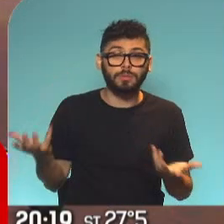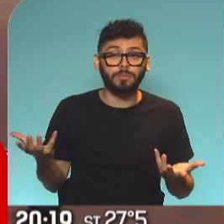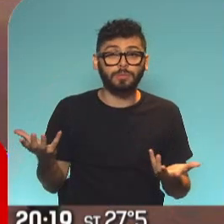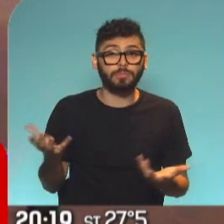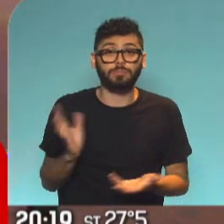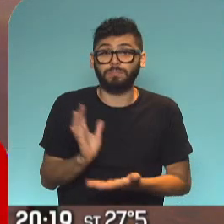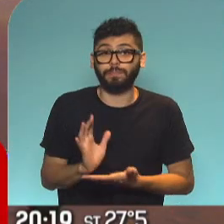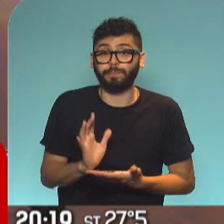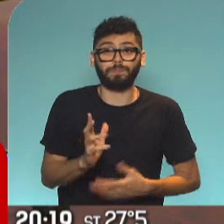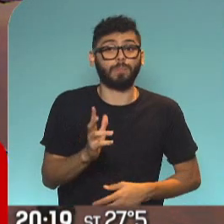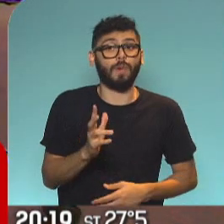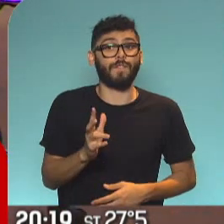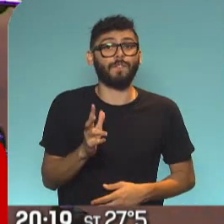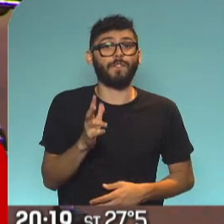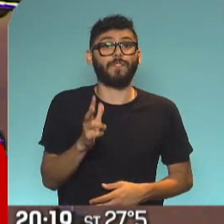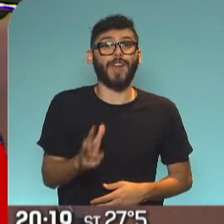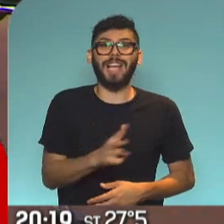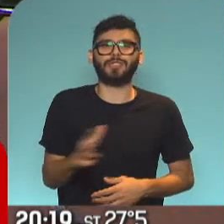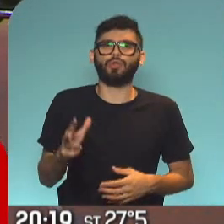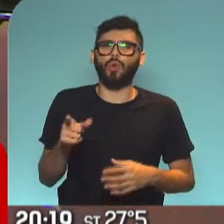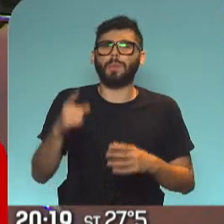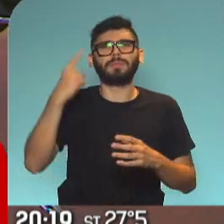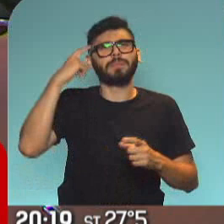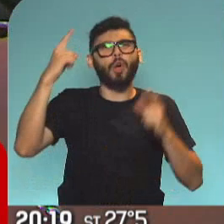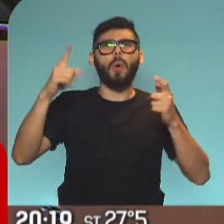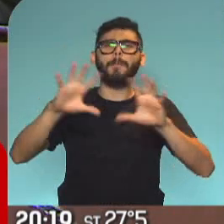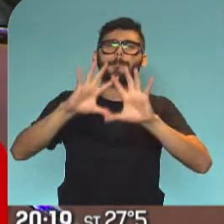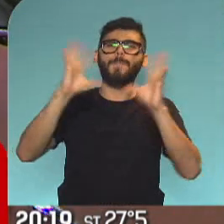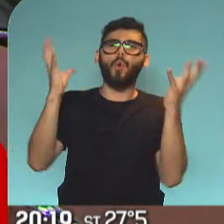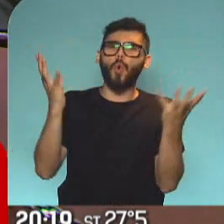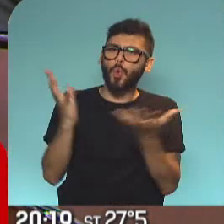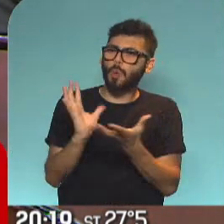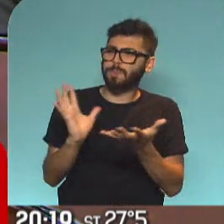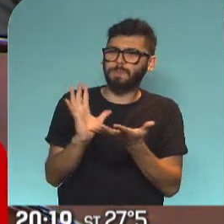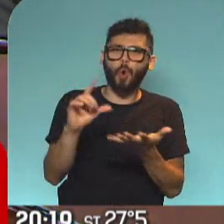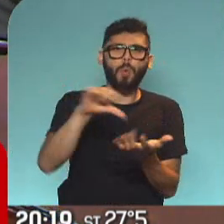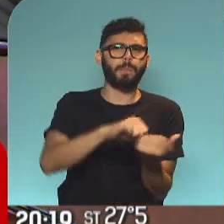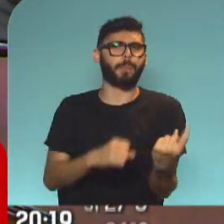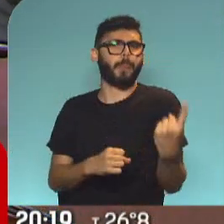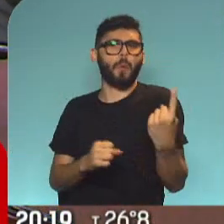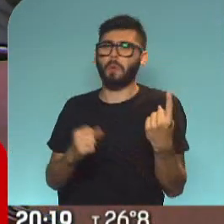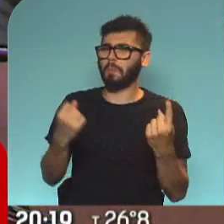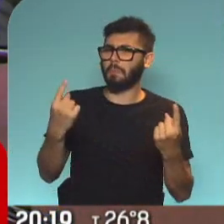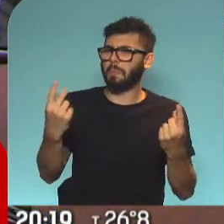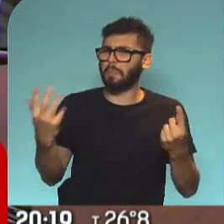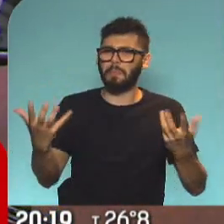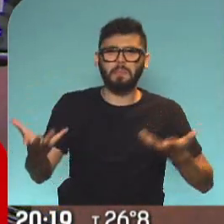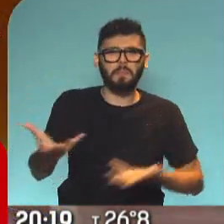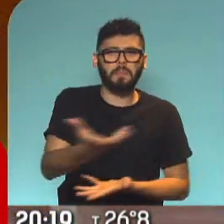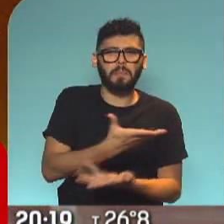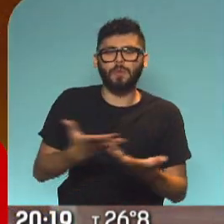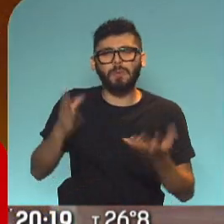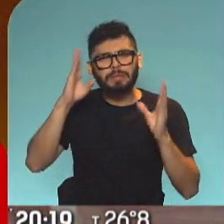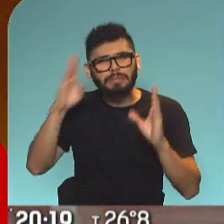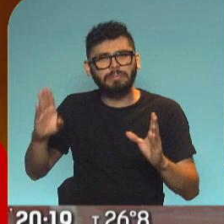vuelto Francisco y su mirada del mundo, que es una mirada multipolar, una mirada de los vulnerables, una mirada